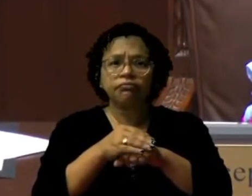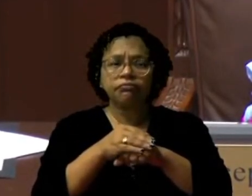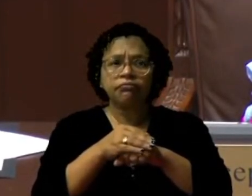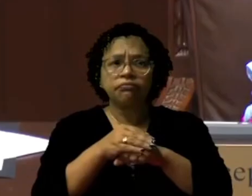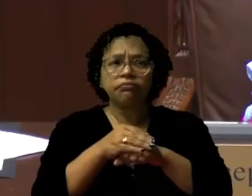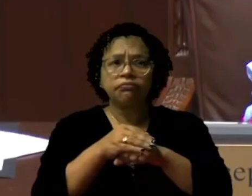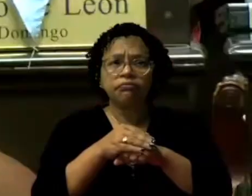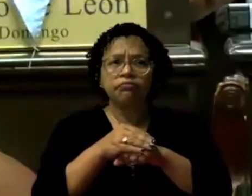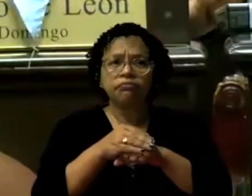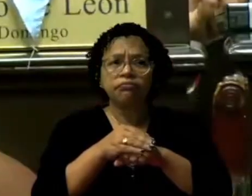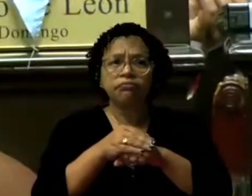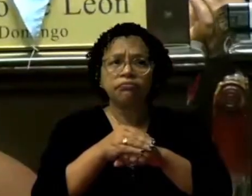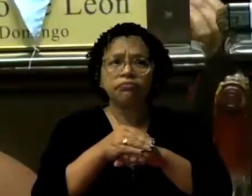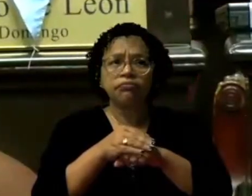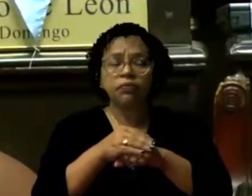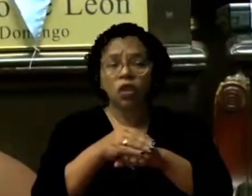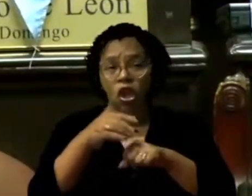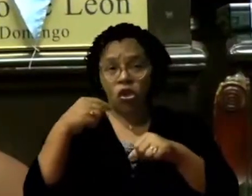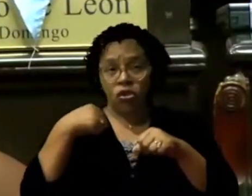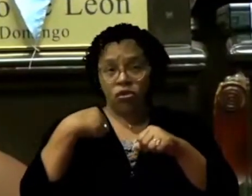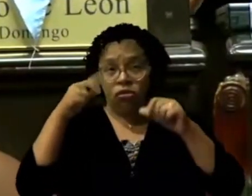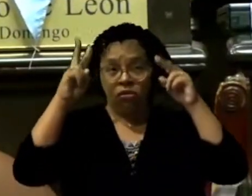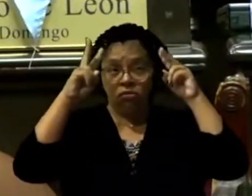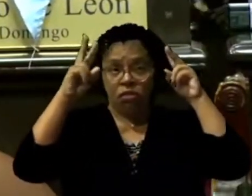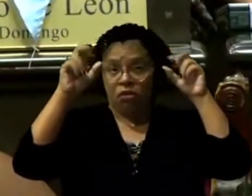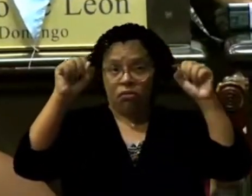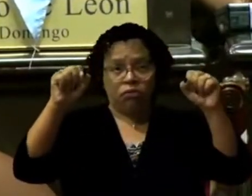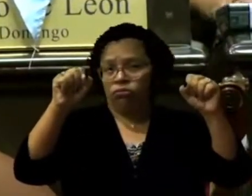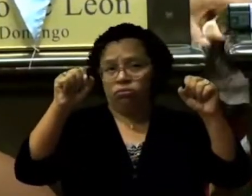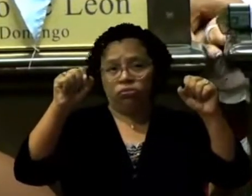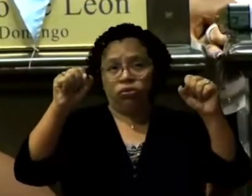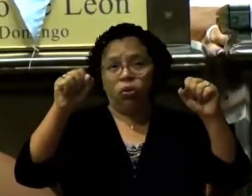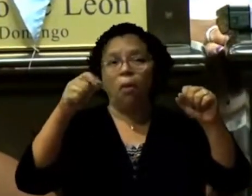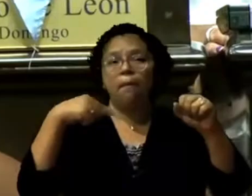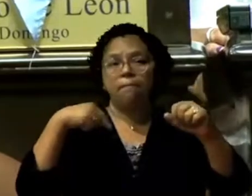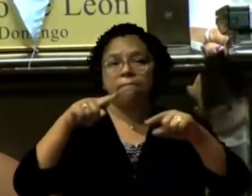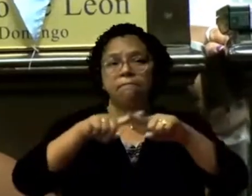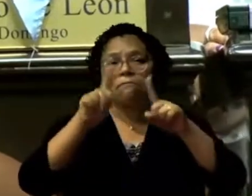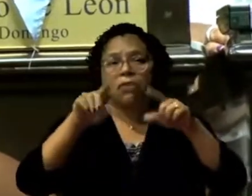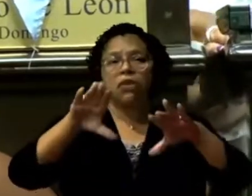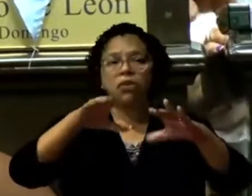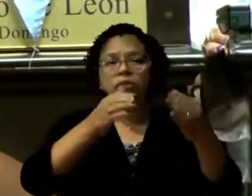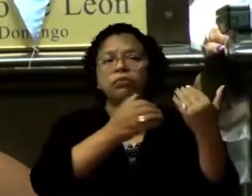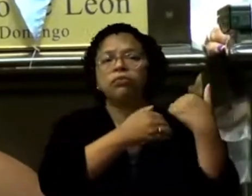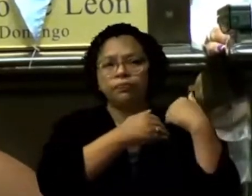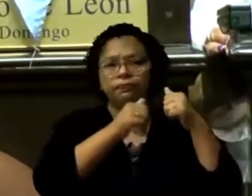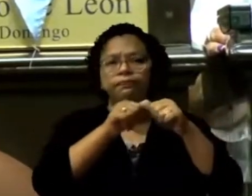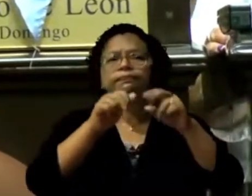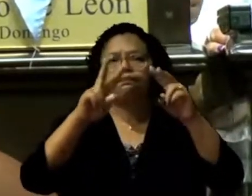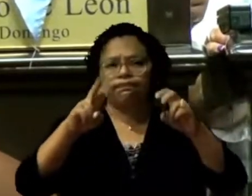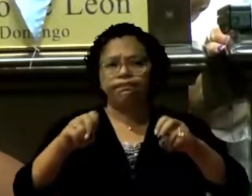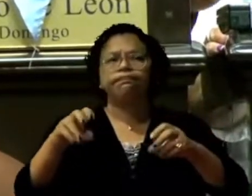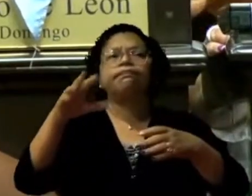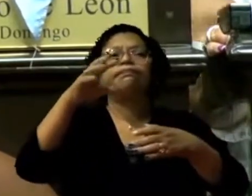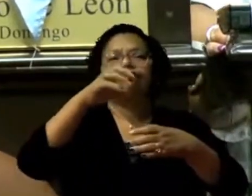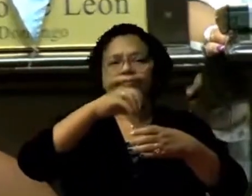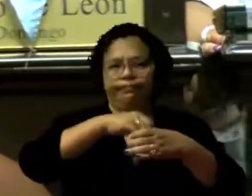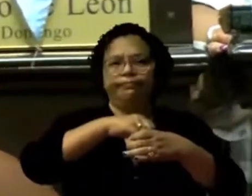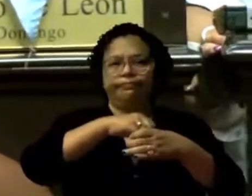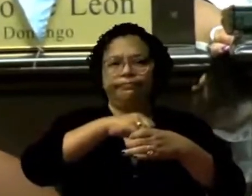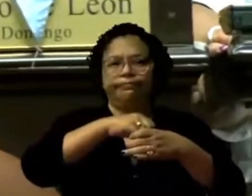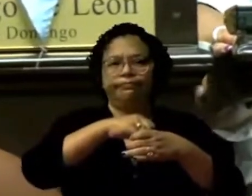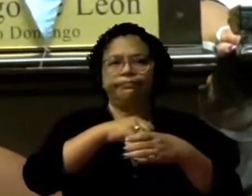No, yo no soy de allá, pero soy miembro de la comisión. Amén. Con todo el derecho del mundo. Buenas